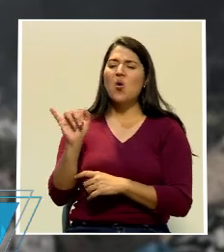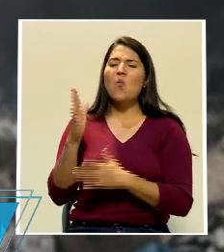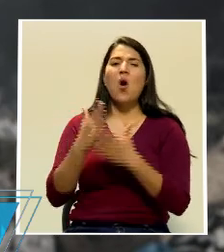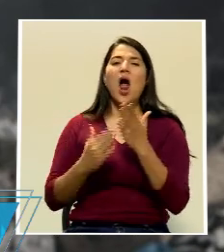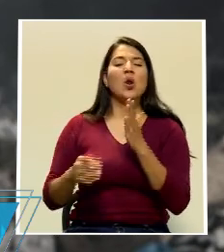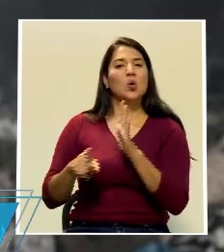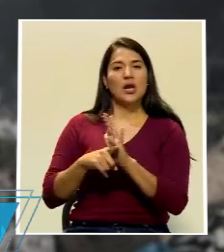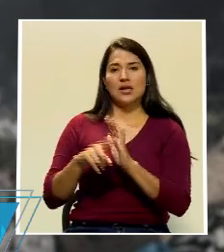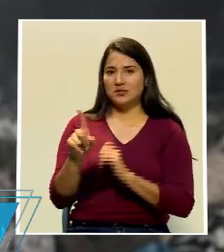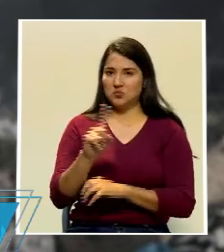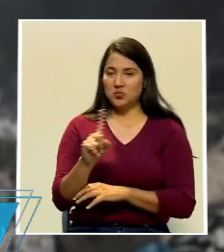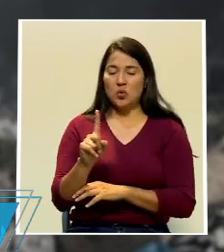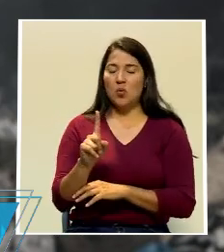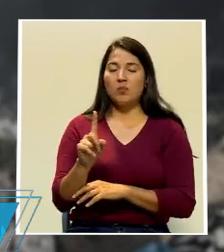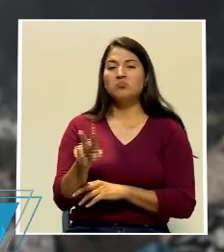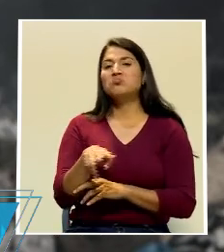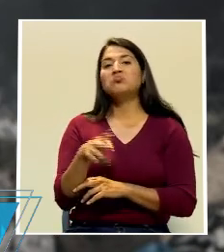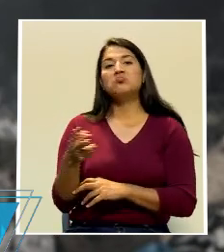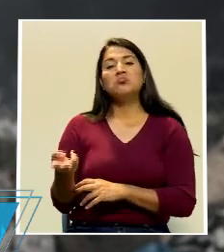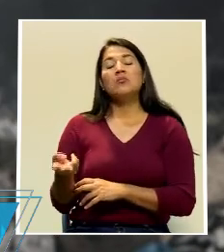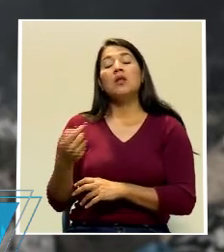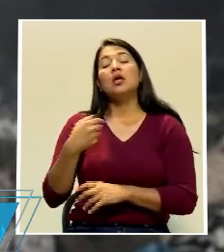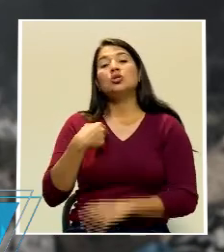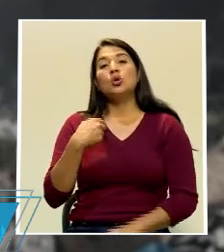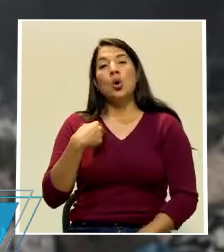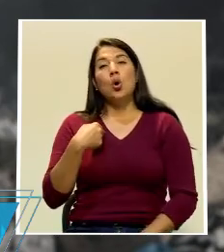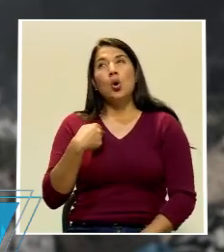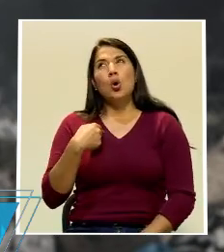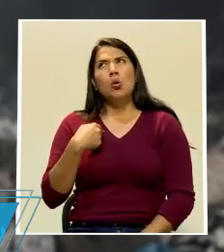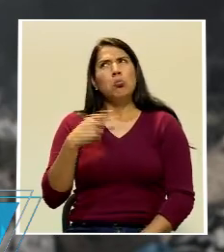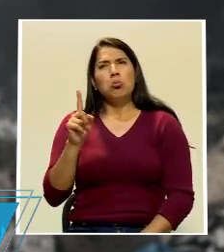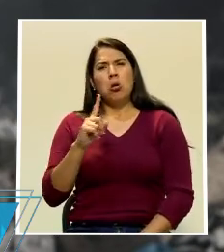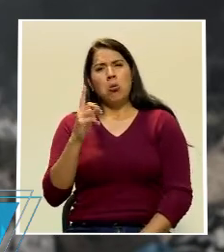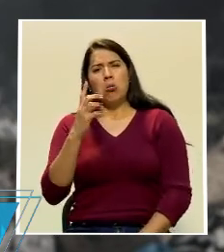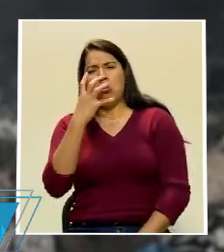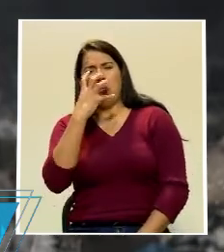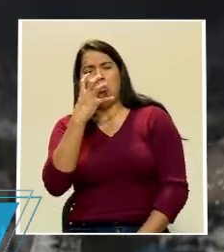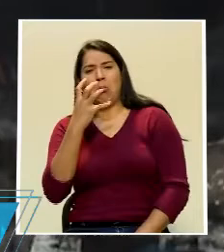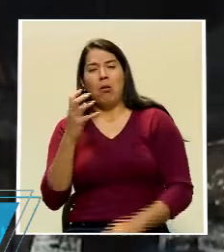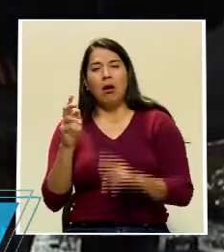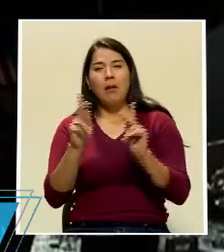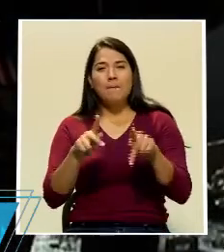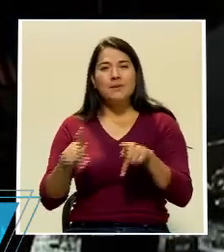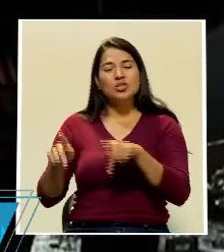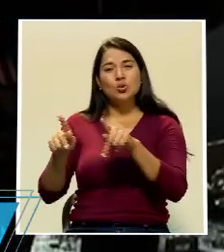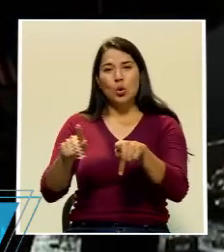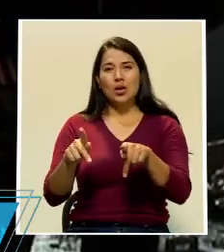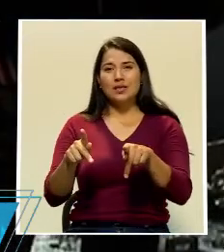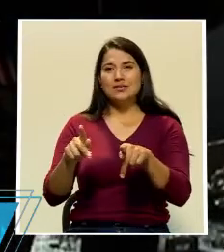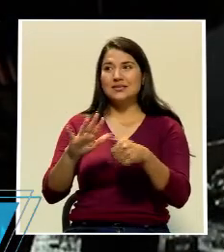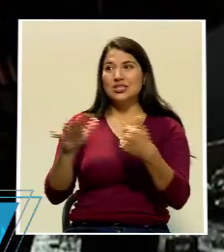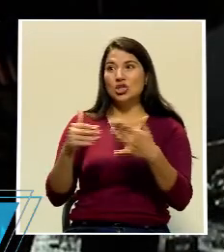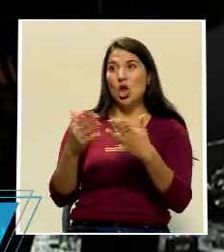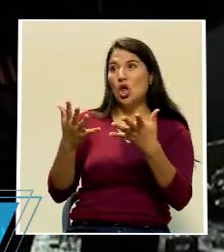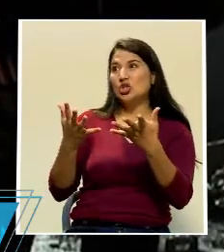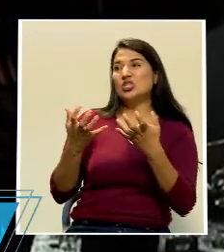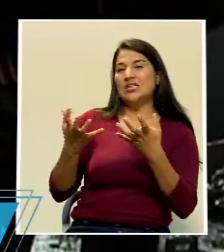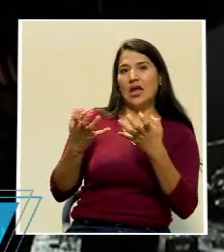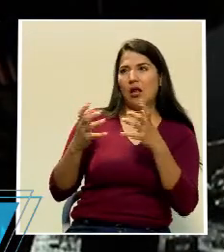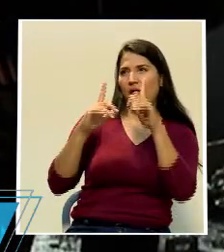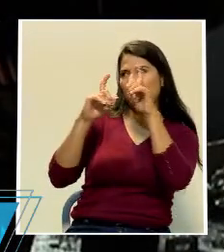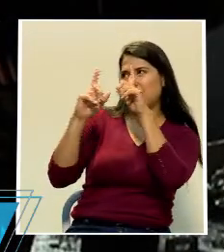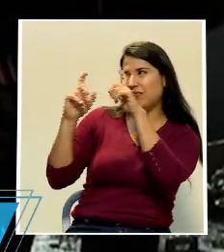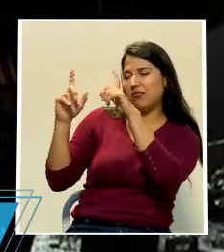más bien yo no me molesta que las personas, todos queramos ser fotógrafos, porque de todas